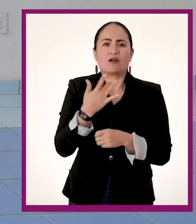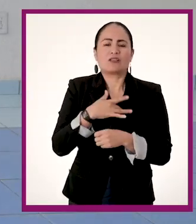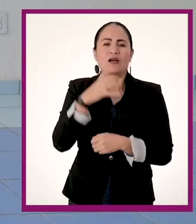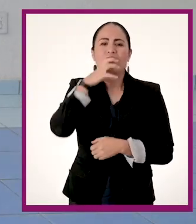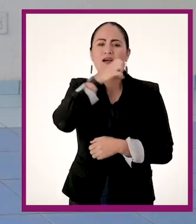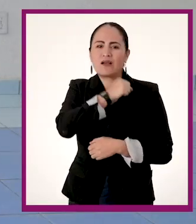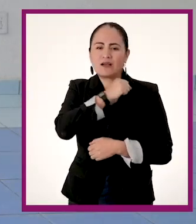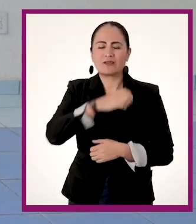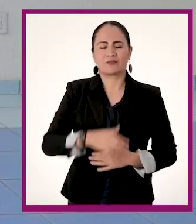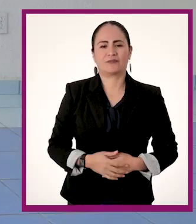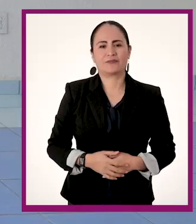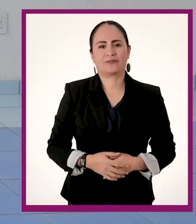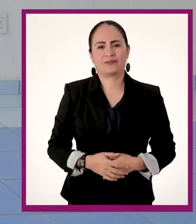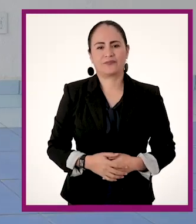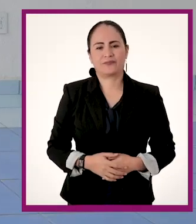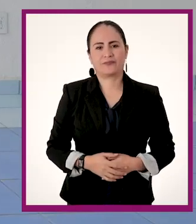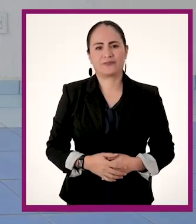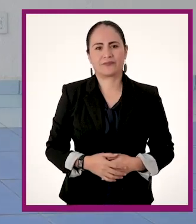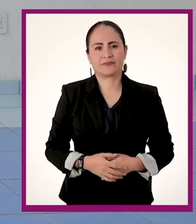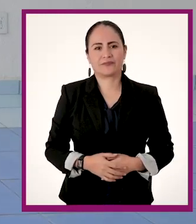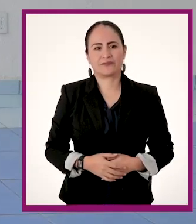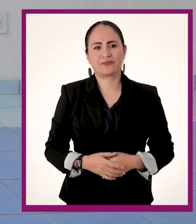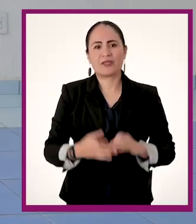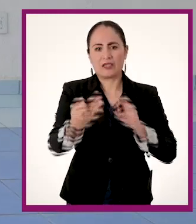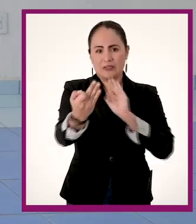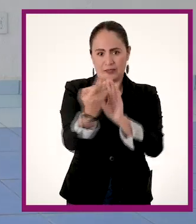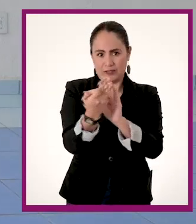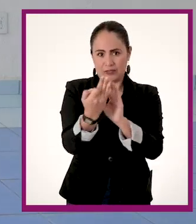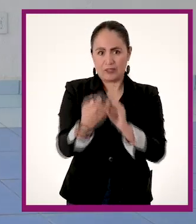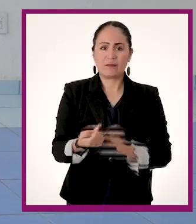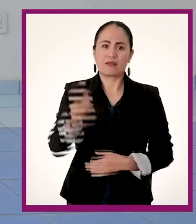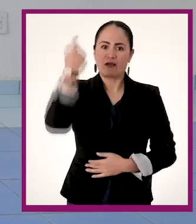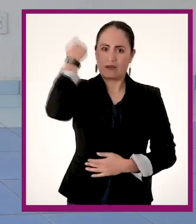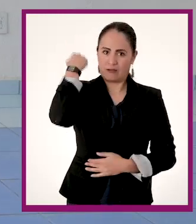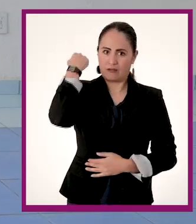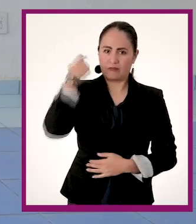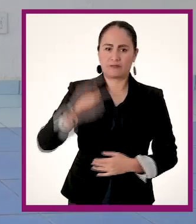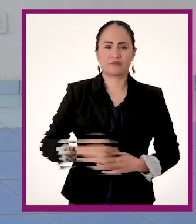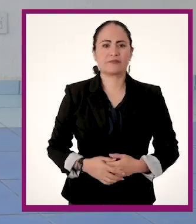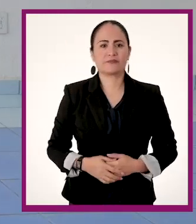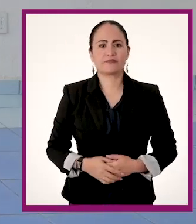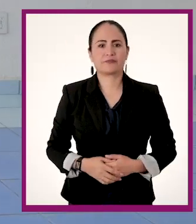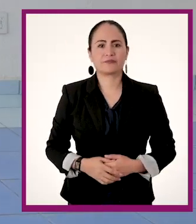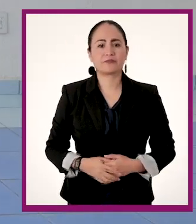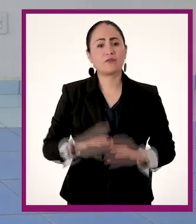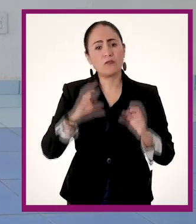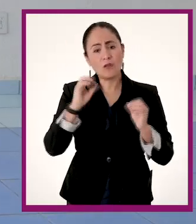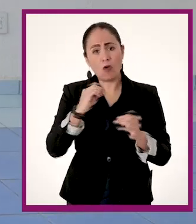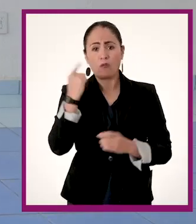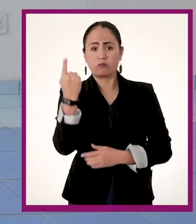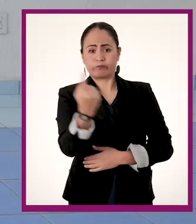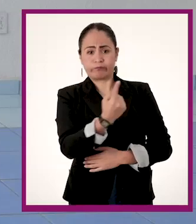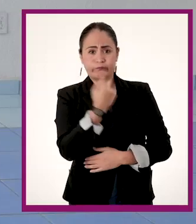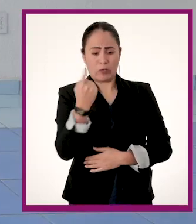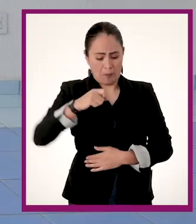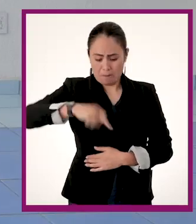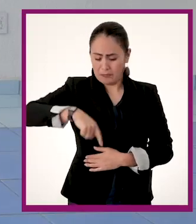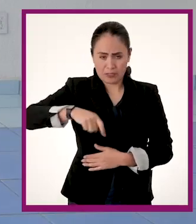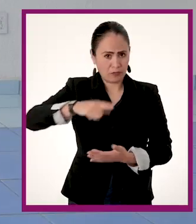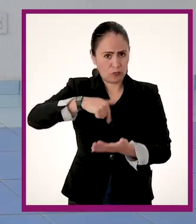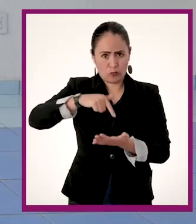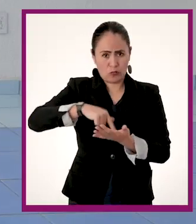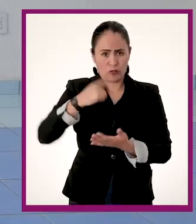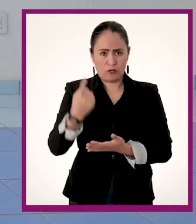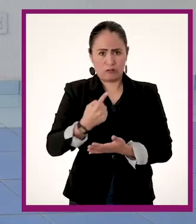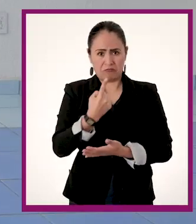calor. De la misma manera, hacia adelante y hacia atrás. O girando en el